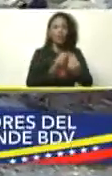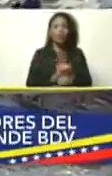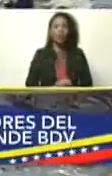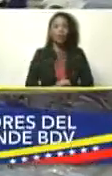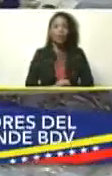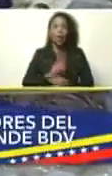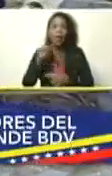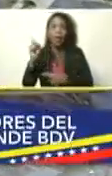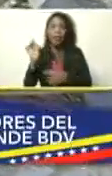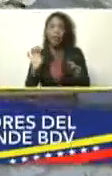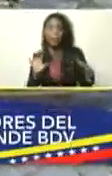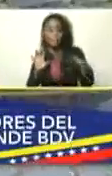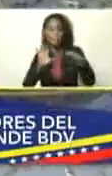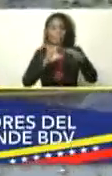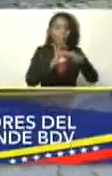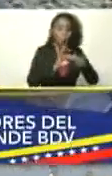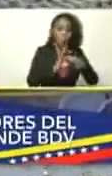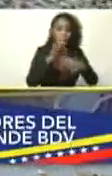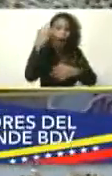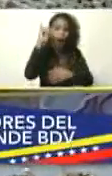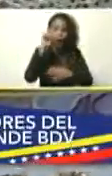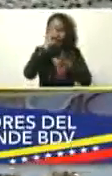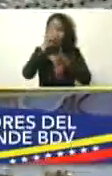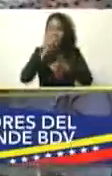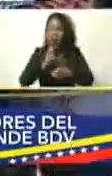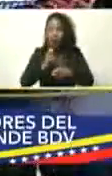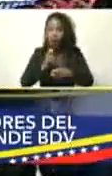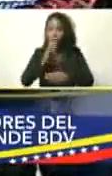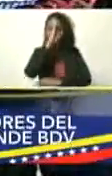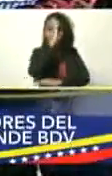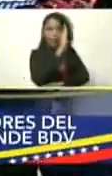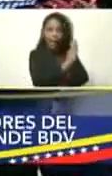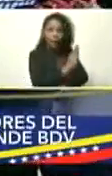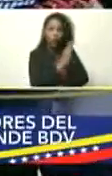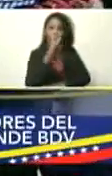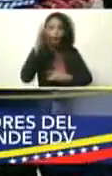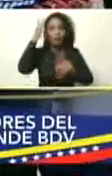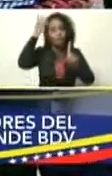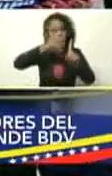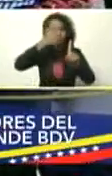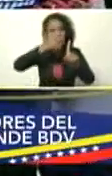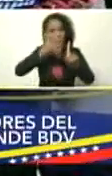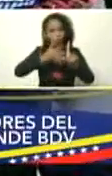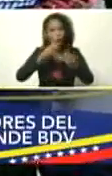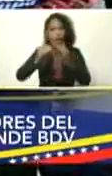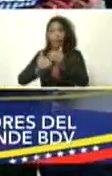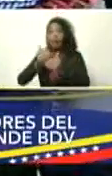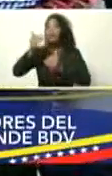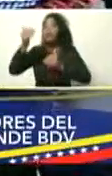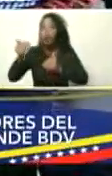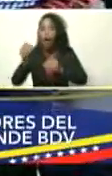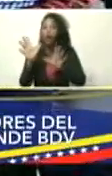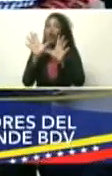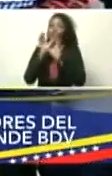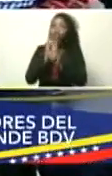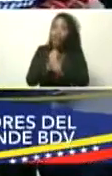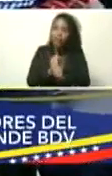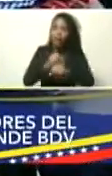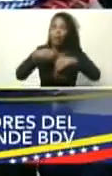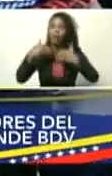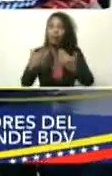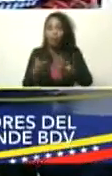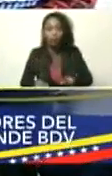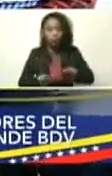esa vinculación que tienen con el banco, con la formación y después la confianza de